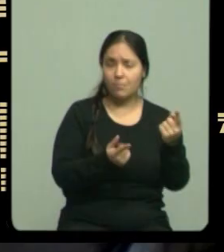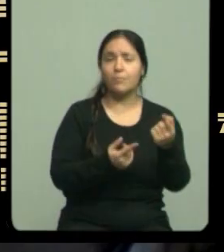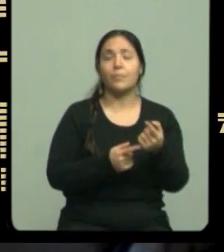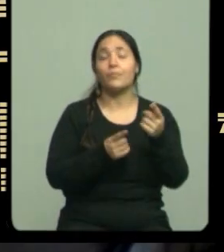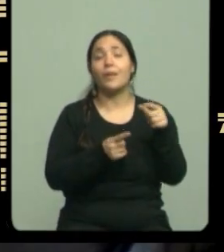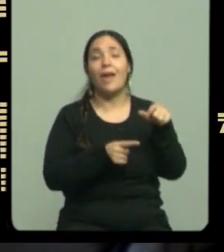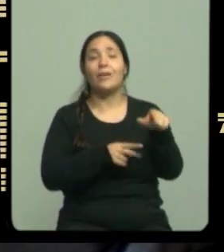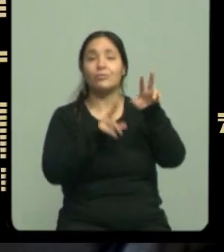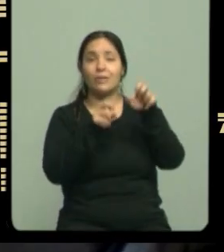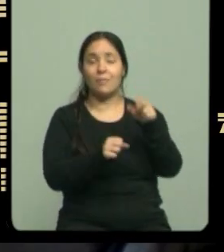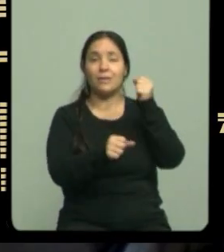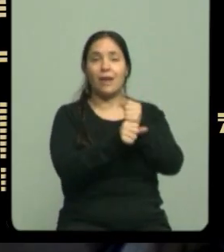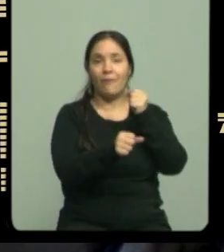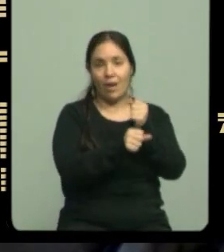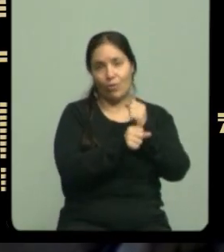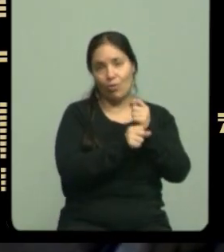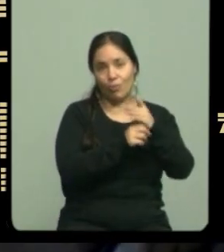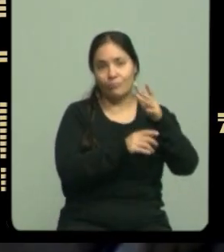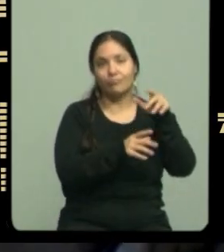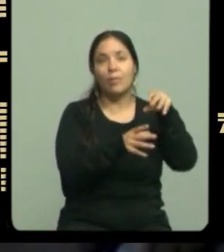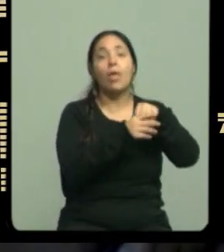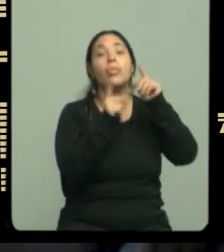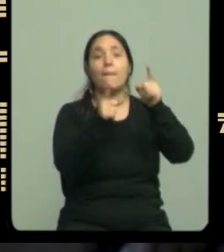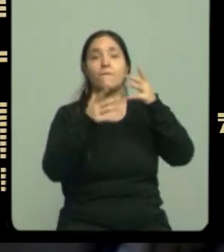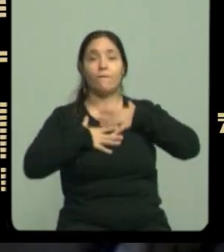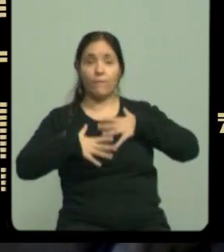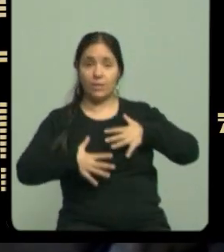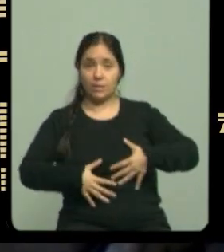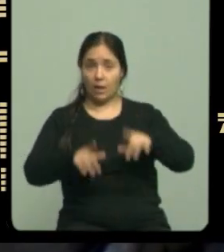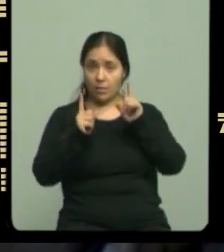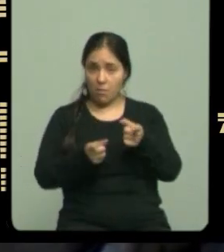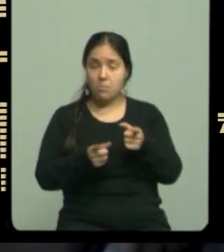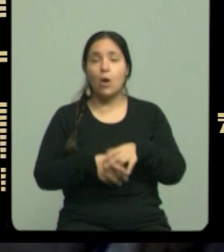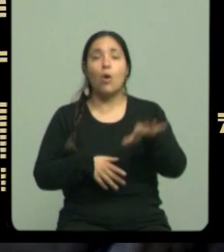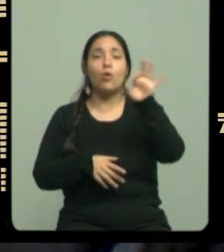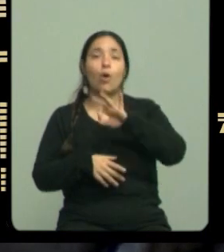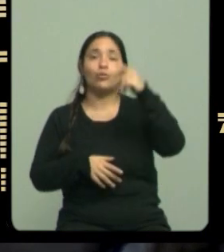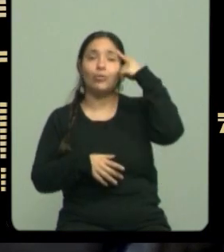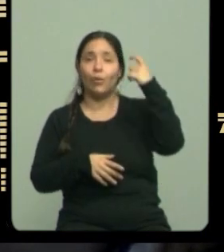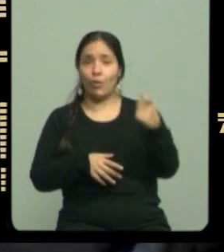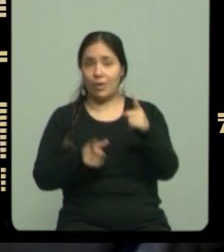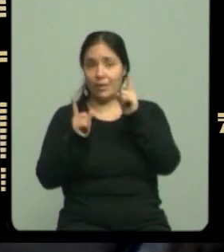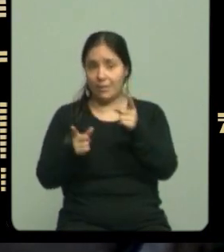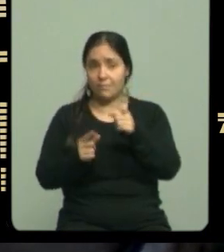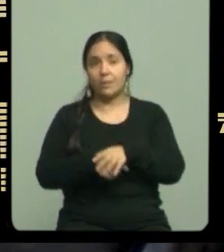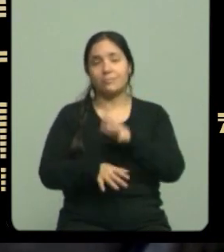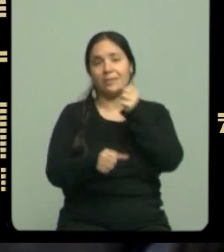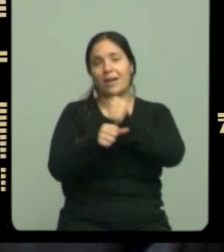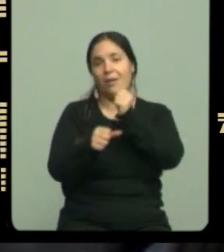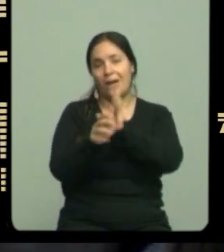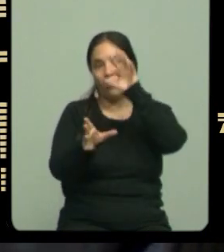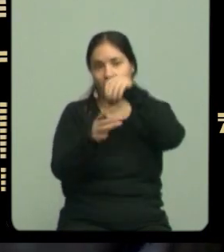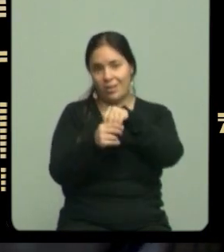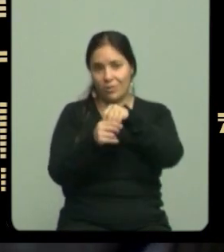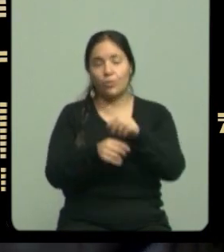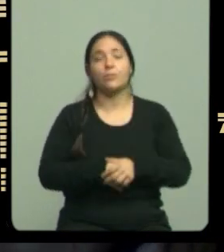violencia por motivos de género en el ámbito laboral. Puede ser también física, puede ser como tipo o psicológica, pero que se dé en el